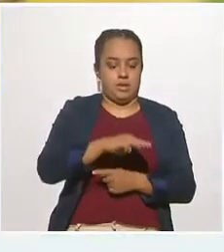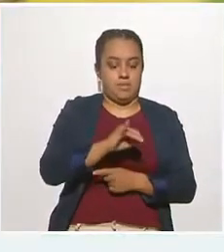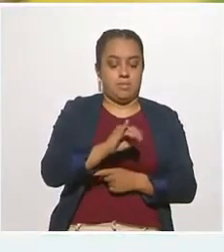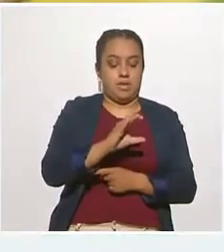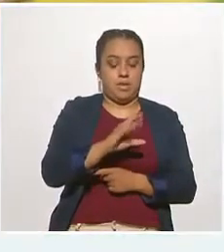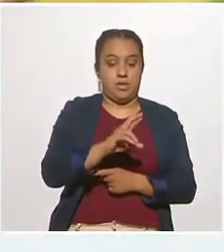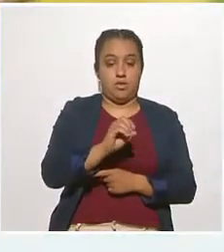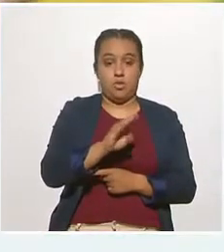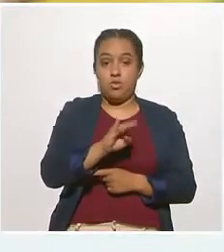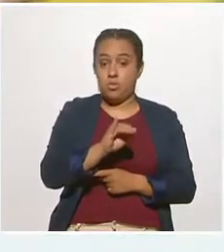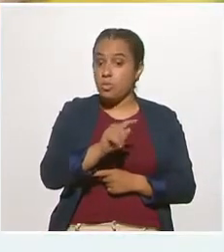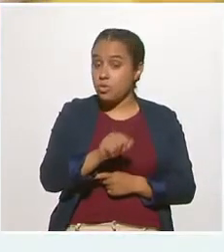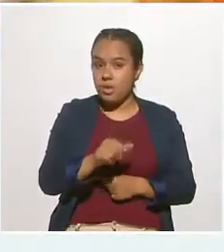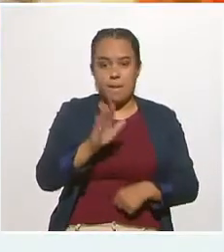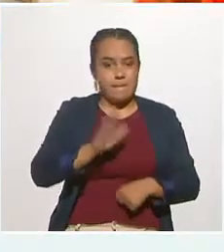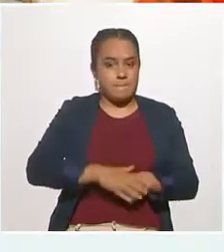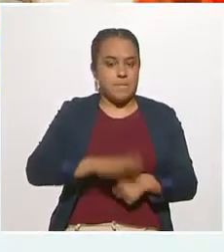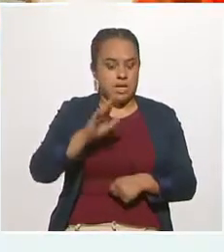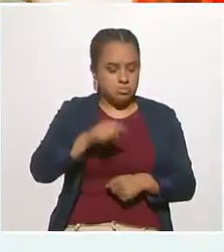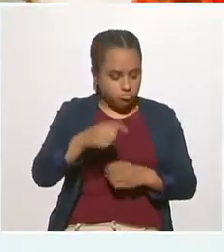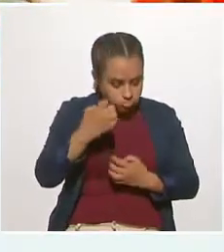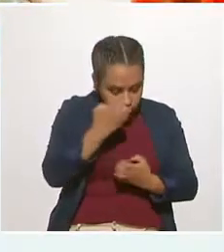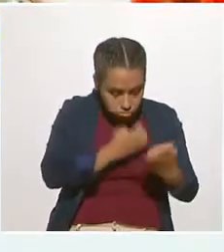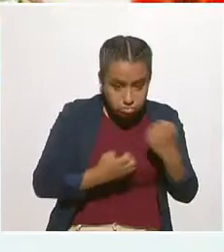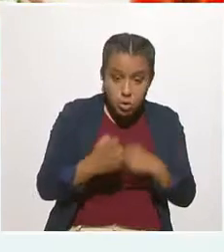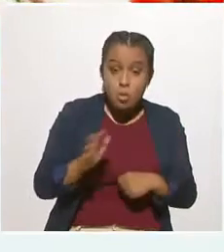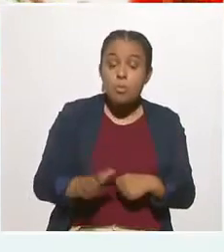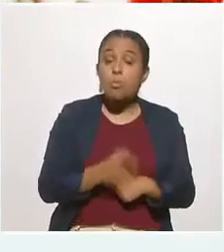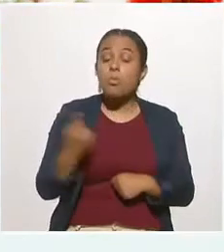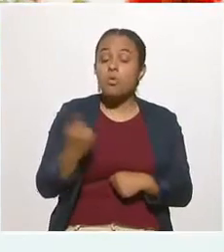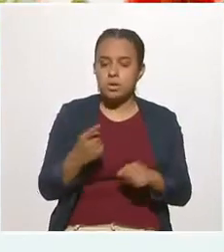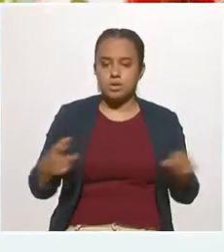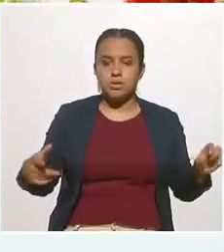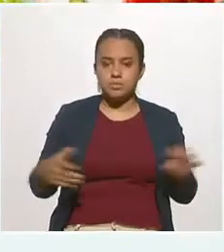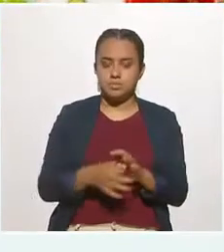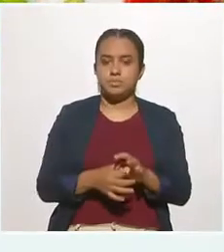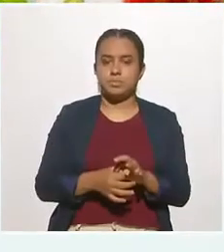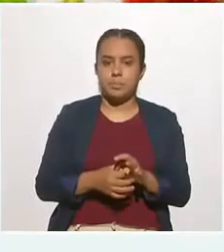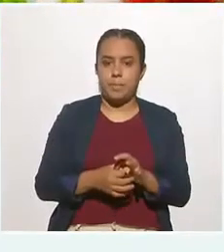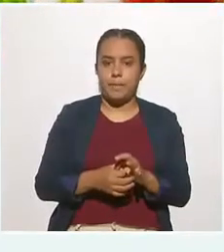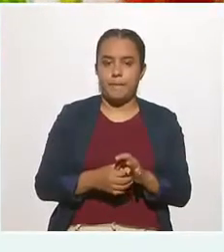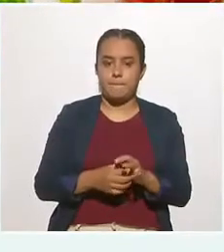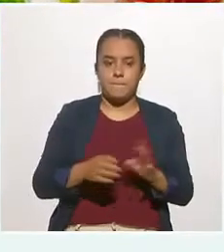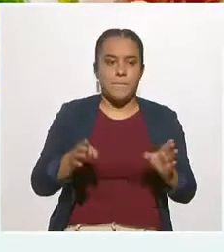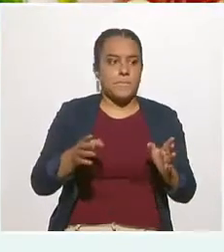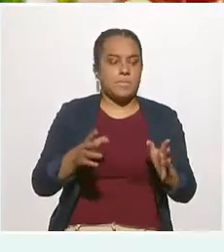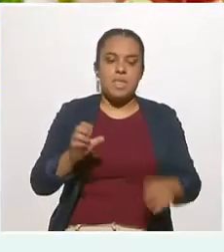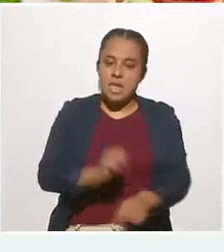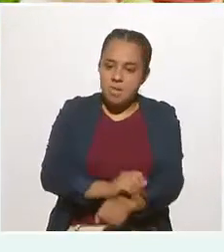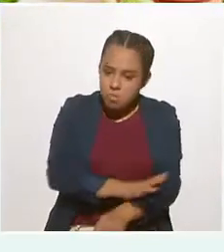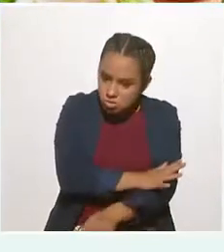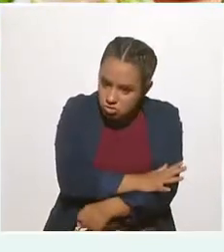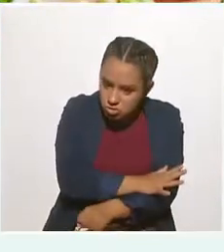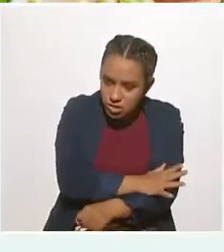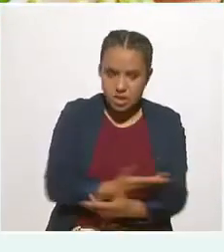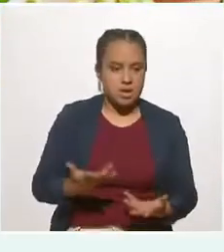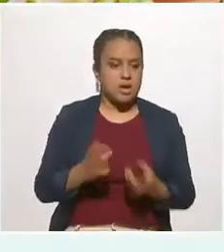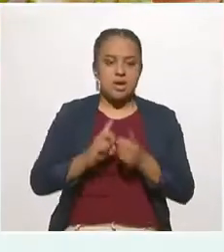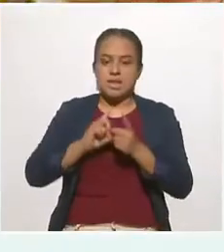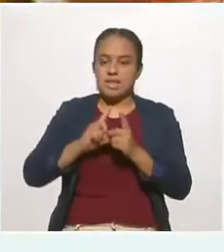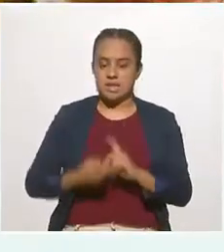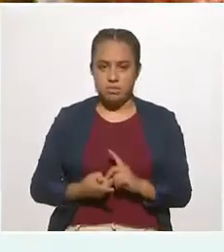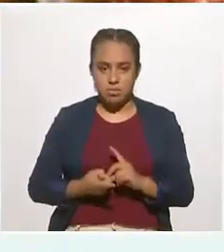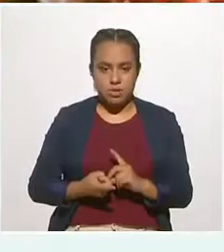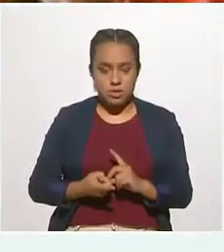demasiados estudios porque tiene que ver incluso con las cuestiones emocionales con la depresión, tiene que ver con